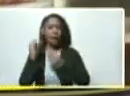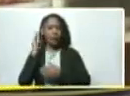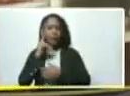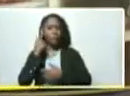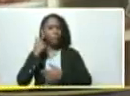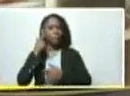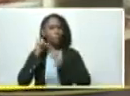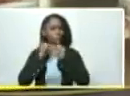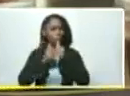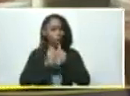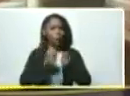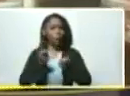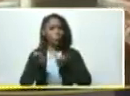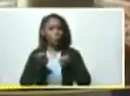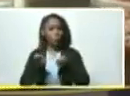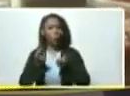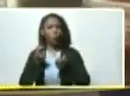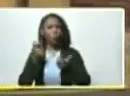y control que nos permiten